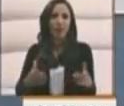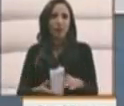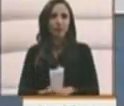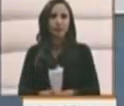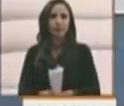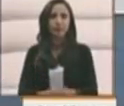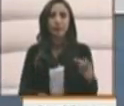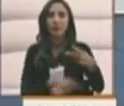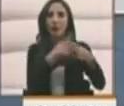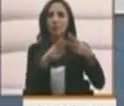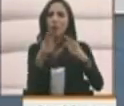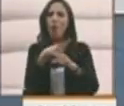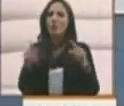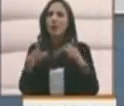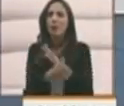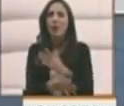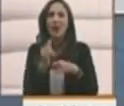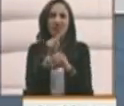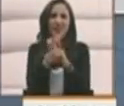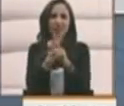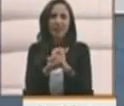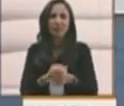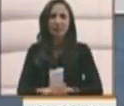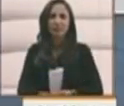como La Patilla,